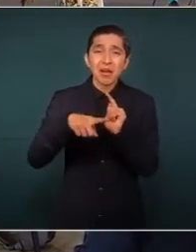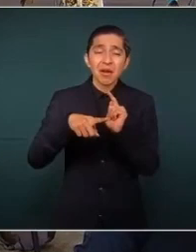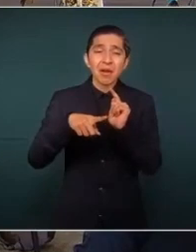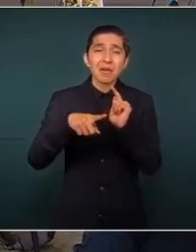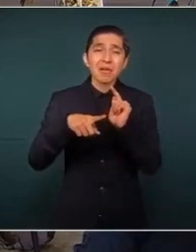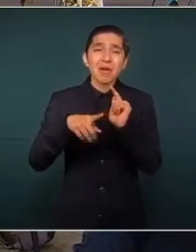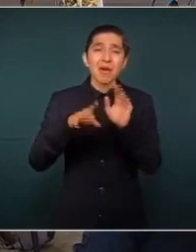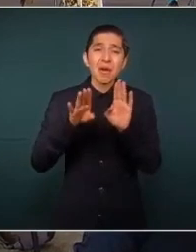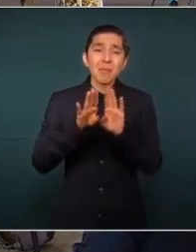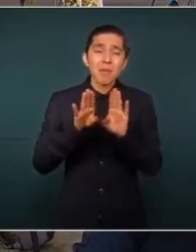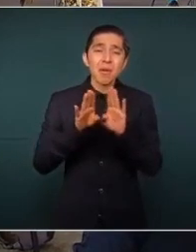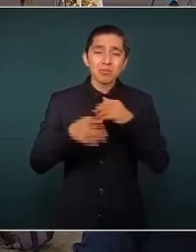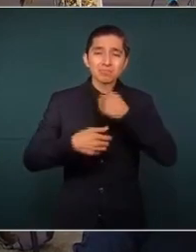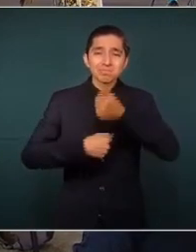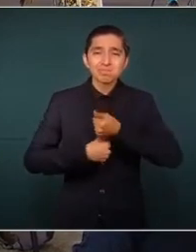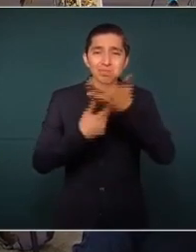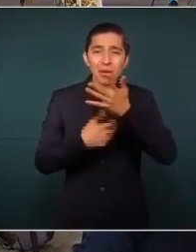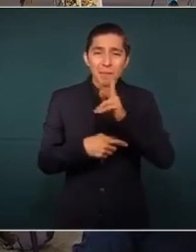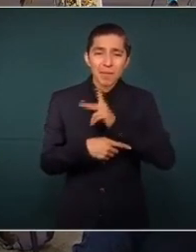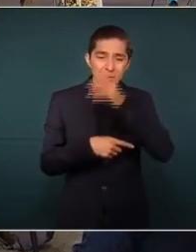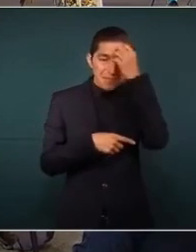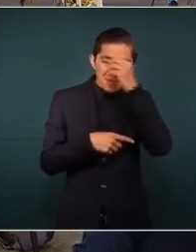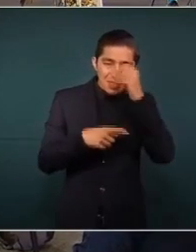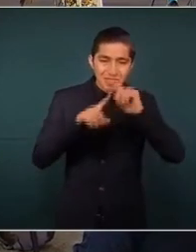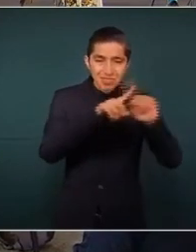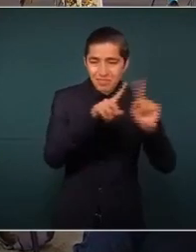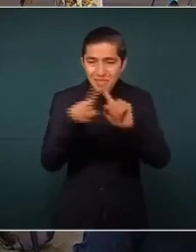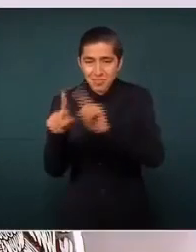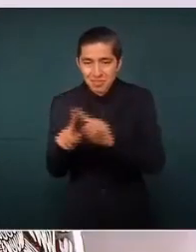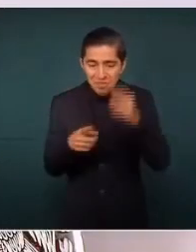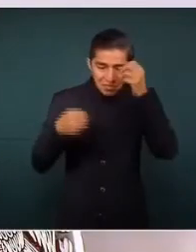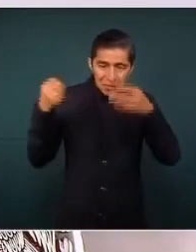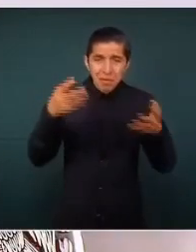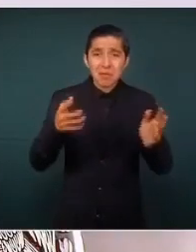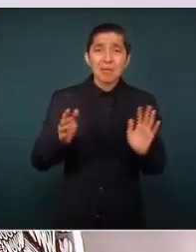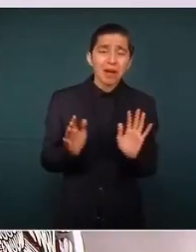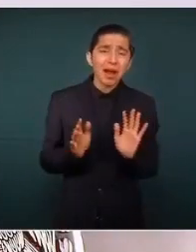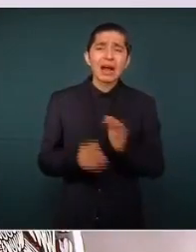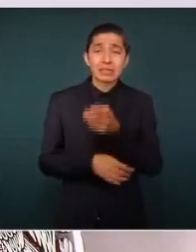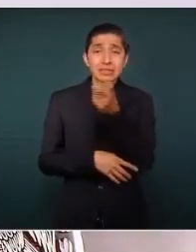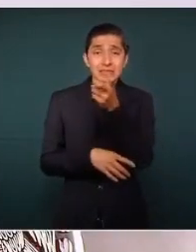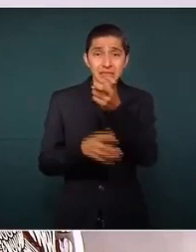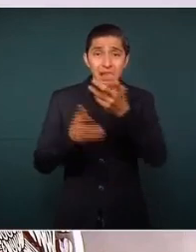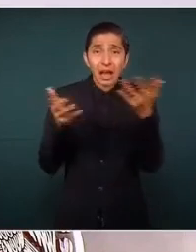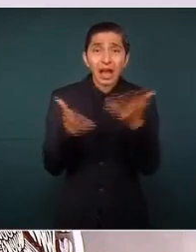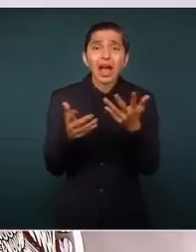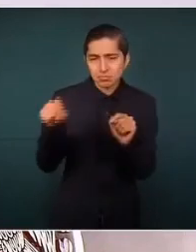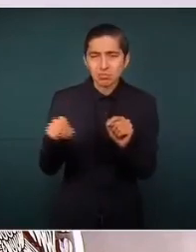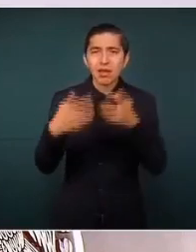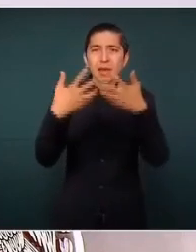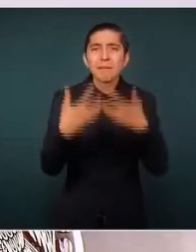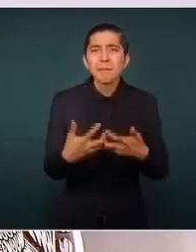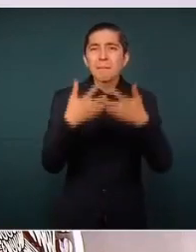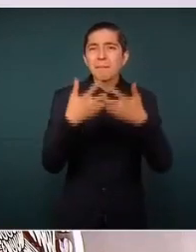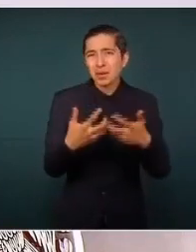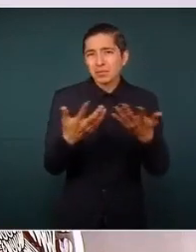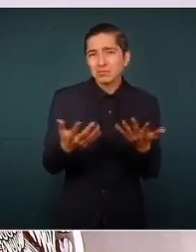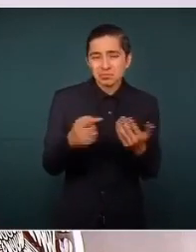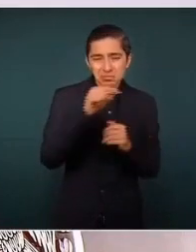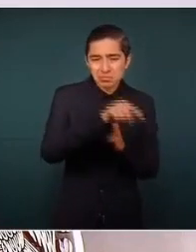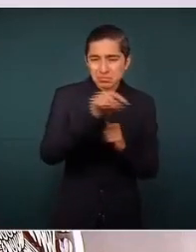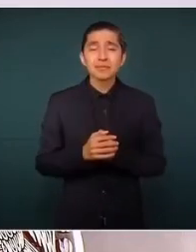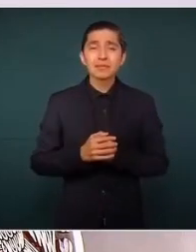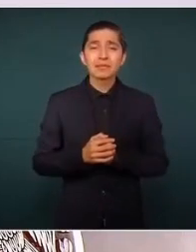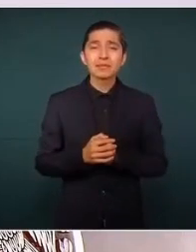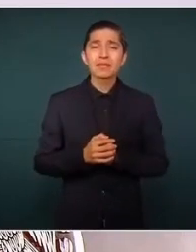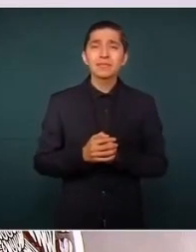las diferencias. Eso es lo que están haciendo algunas empresas que no